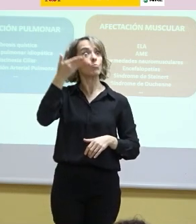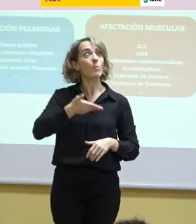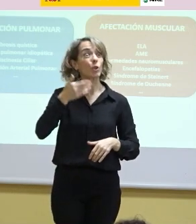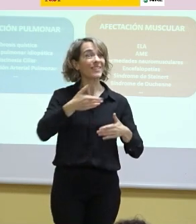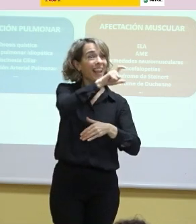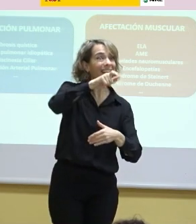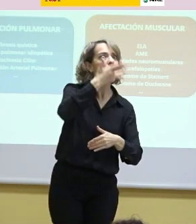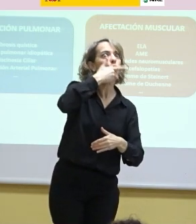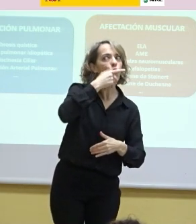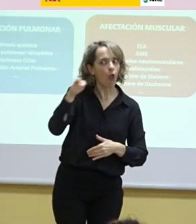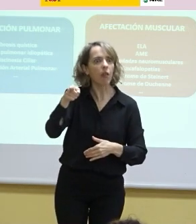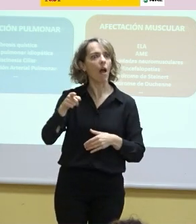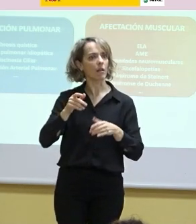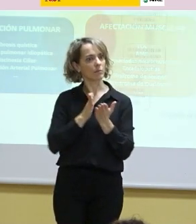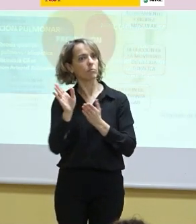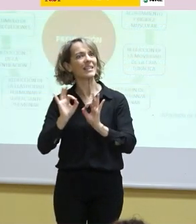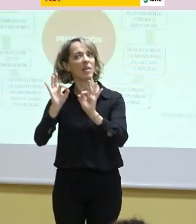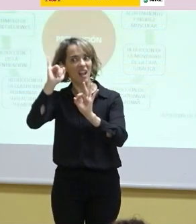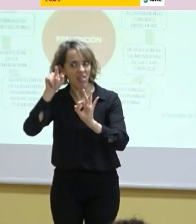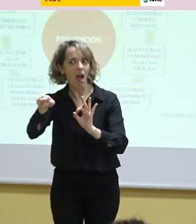que puede ayudar en muchos casos.